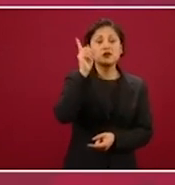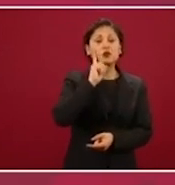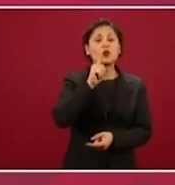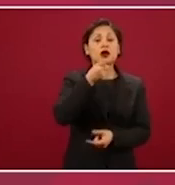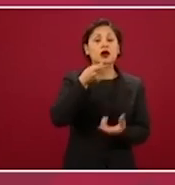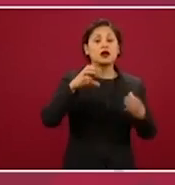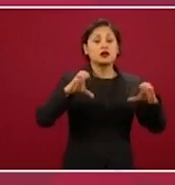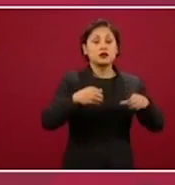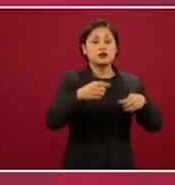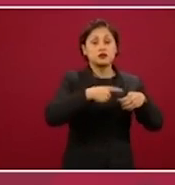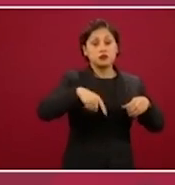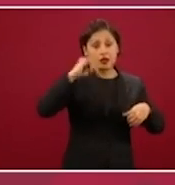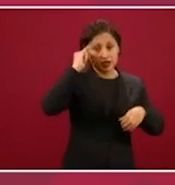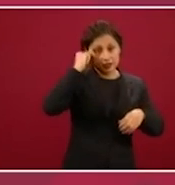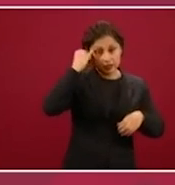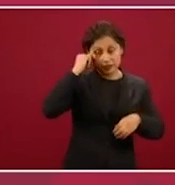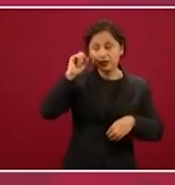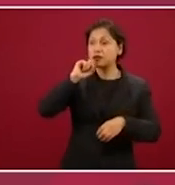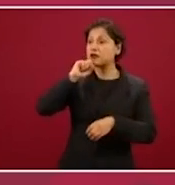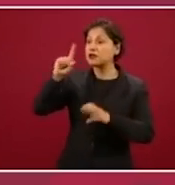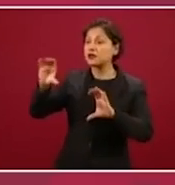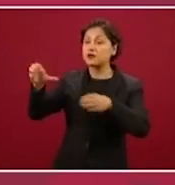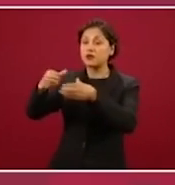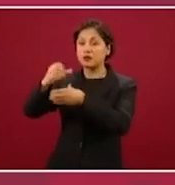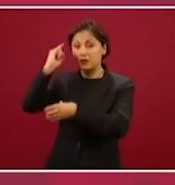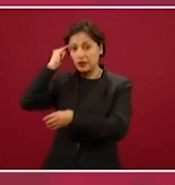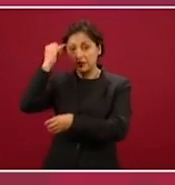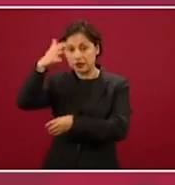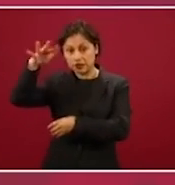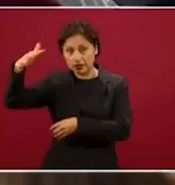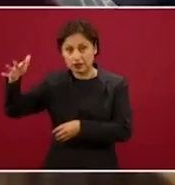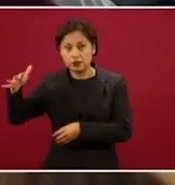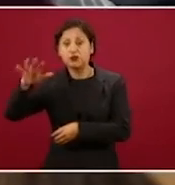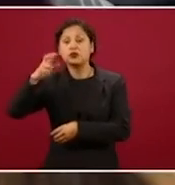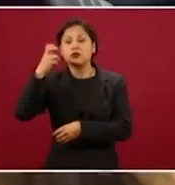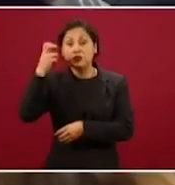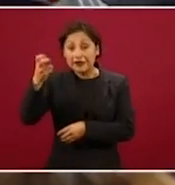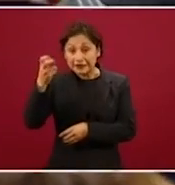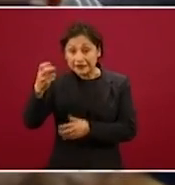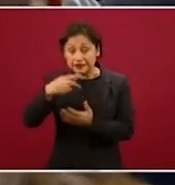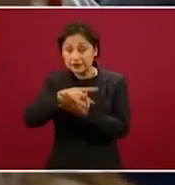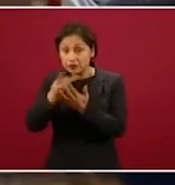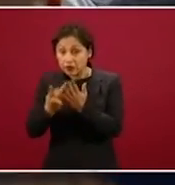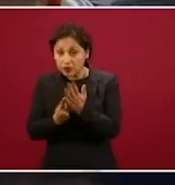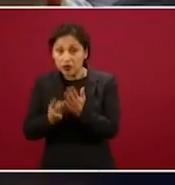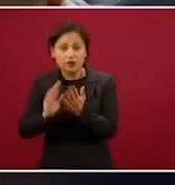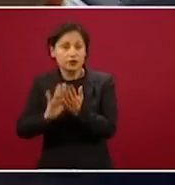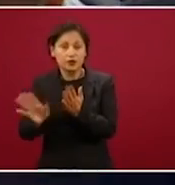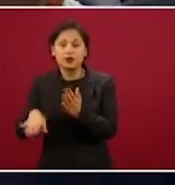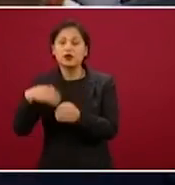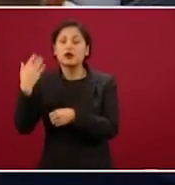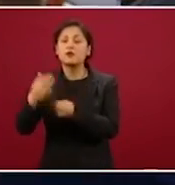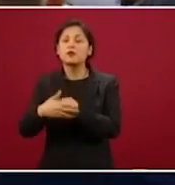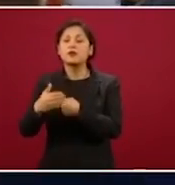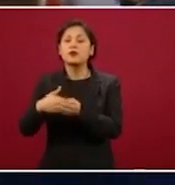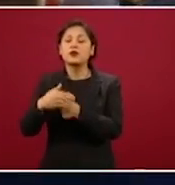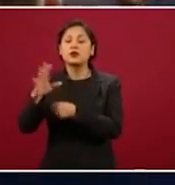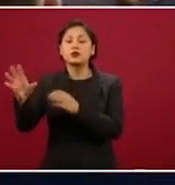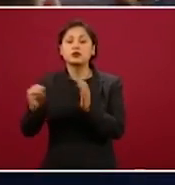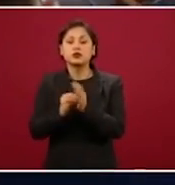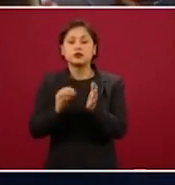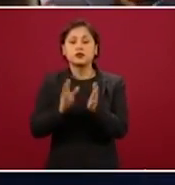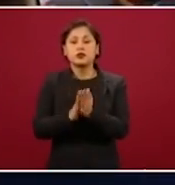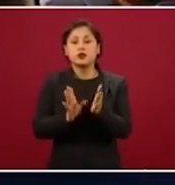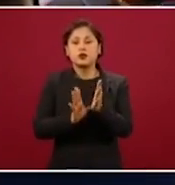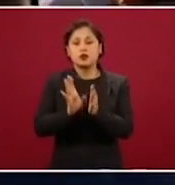pobres, y se va a elevar a rango constitucional el derecho a recibir una beca